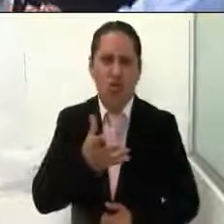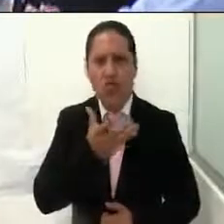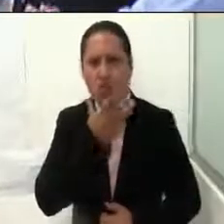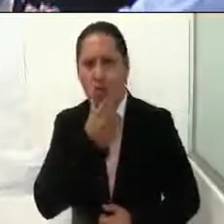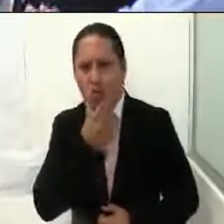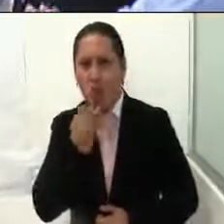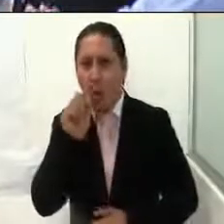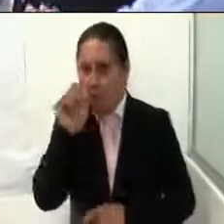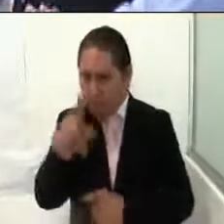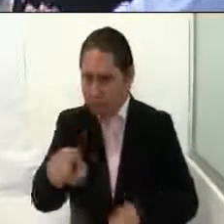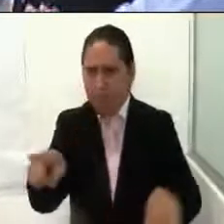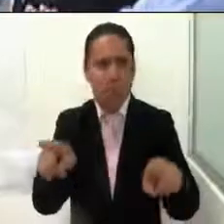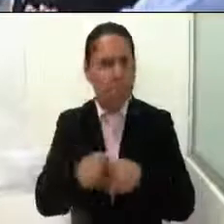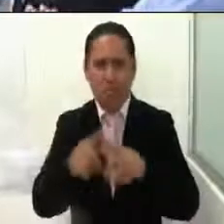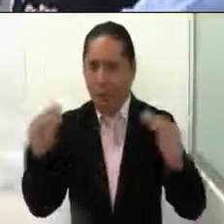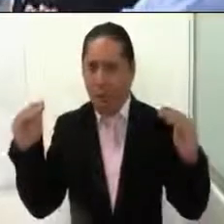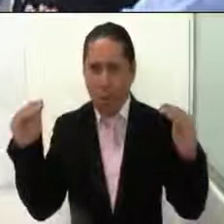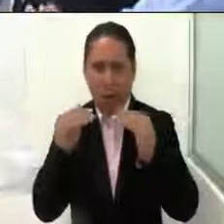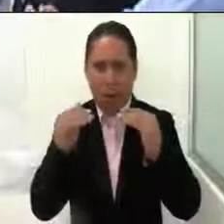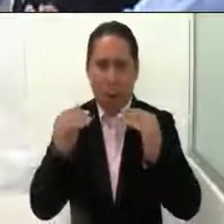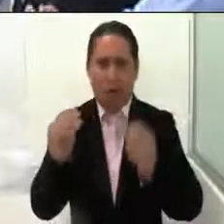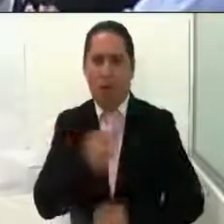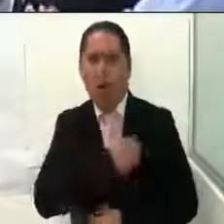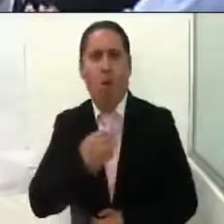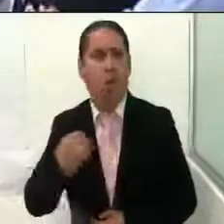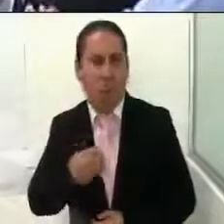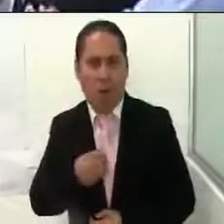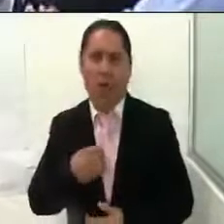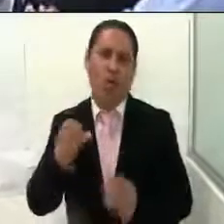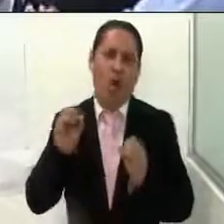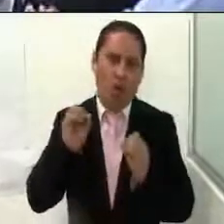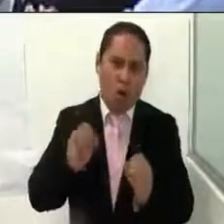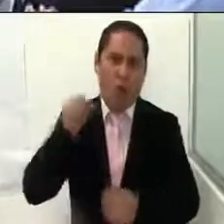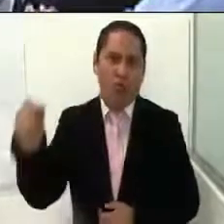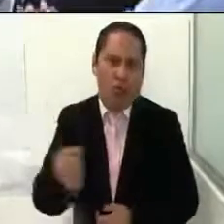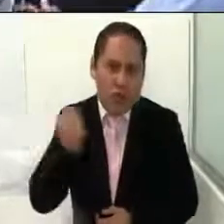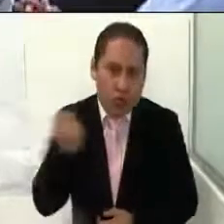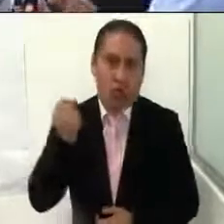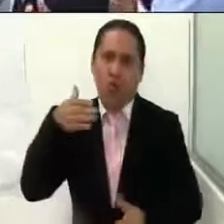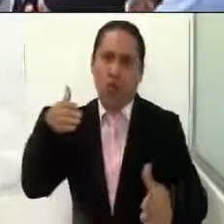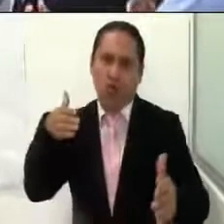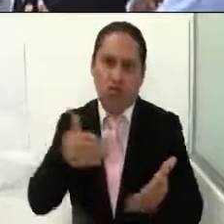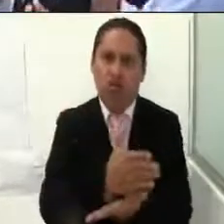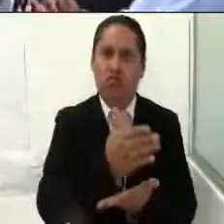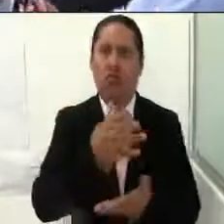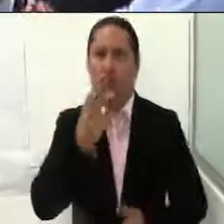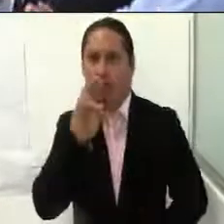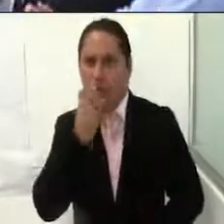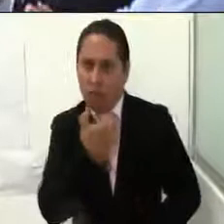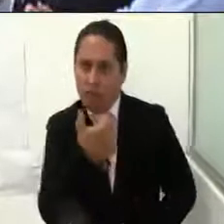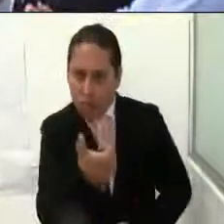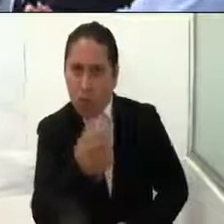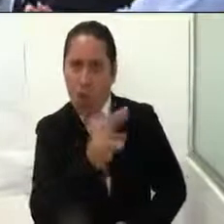mismas posibilidades y oportunidades en la en la vida de acceder a recursos y bienes